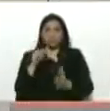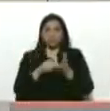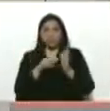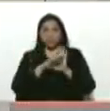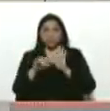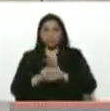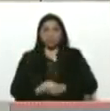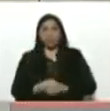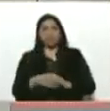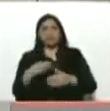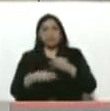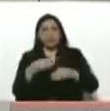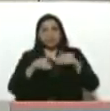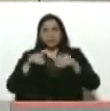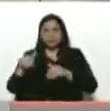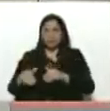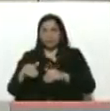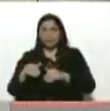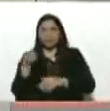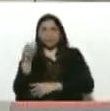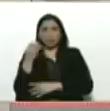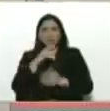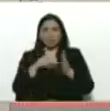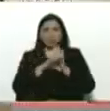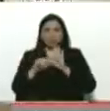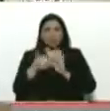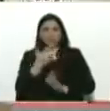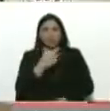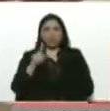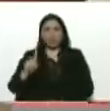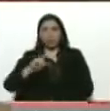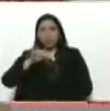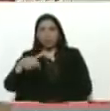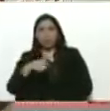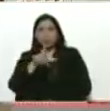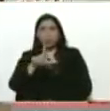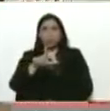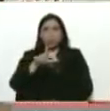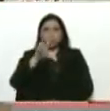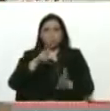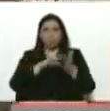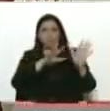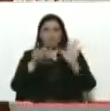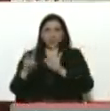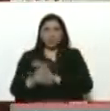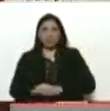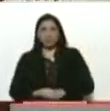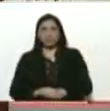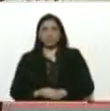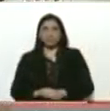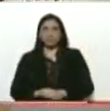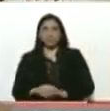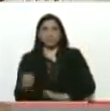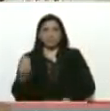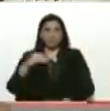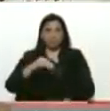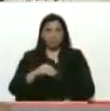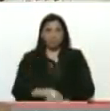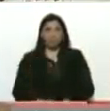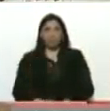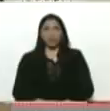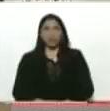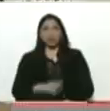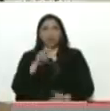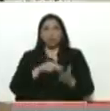se realizan elecciones de la Asamblea Nacional Constituyente el 31 de julio 2017. Adicionalmente, en el